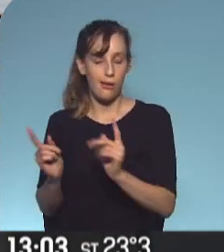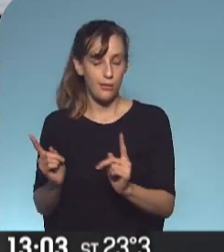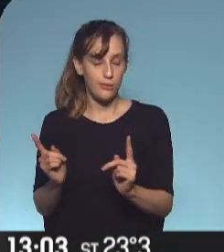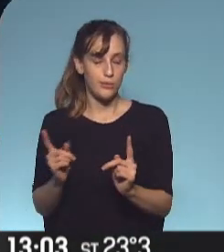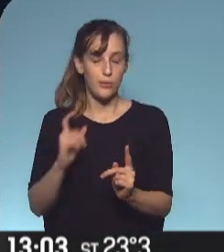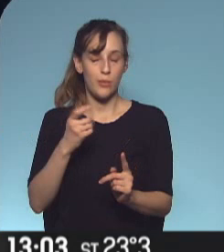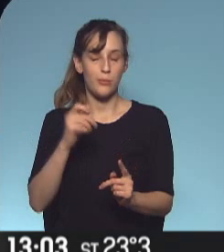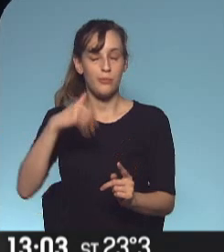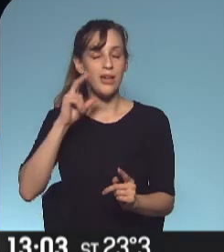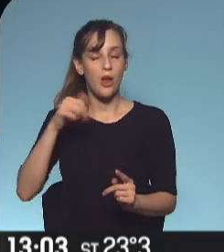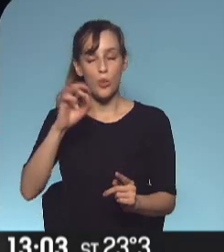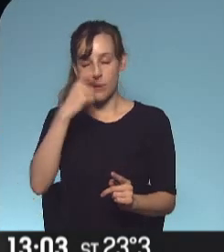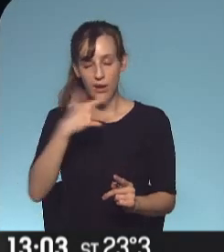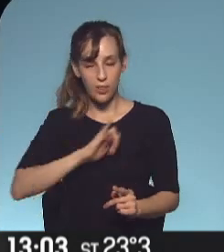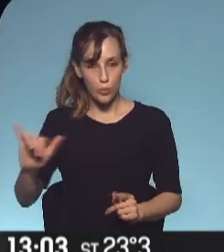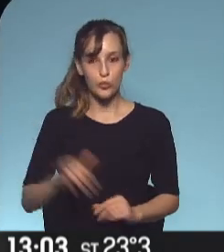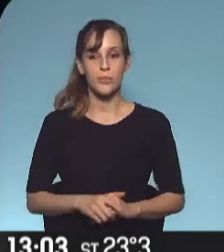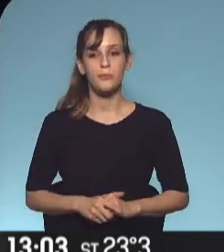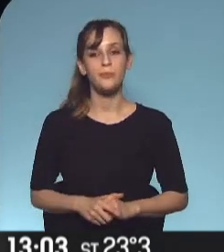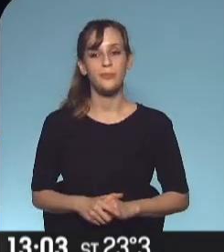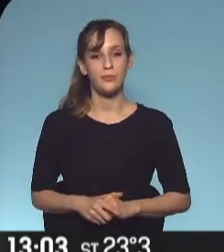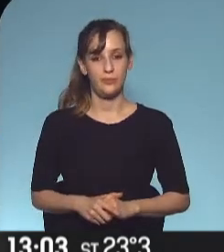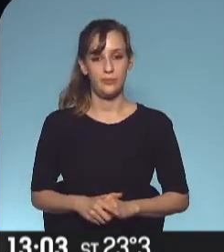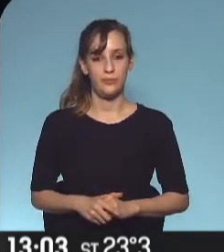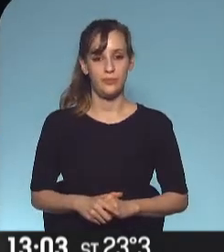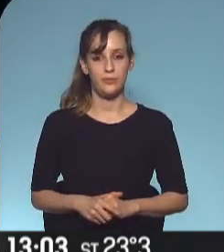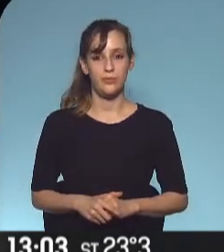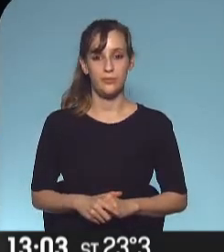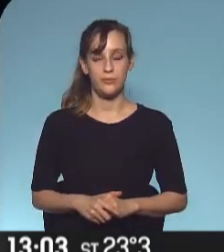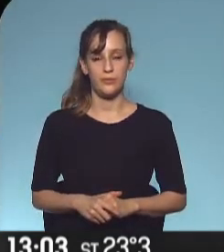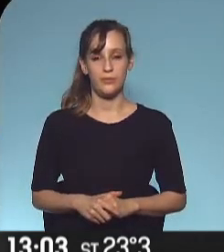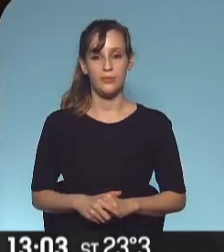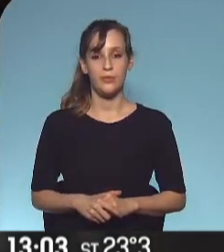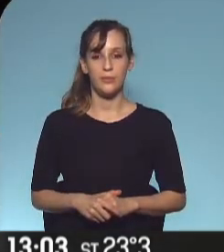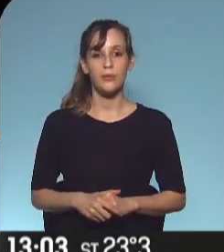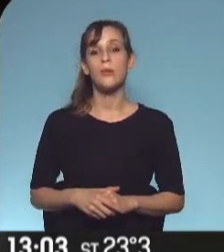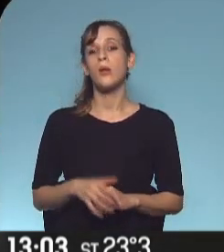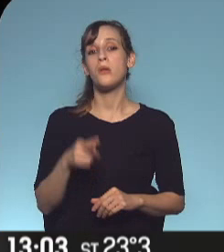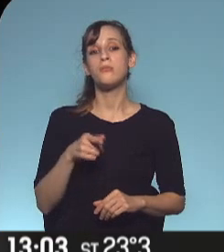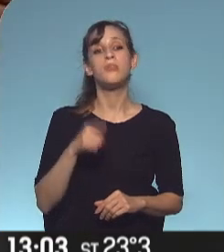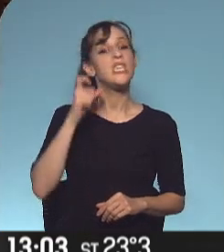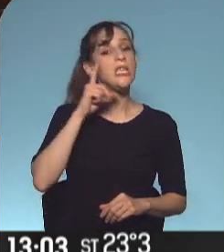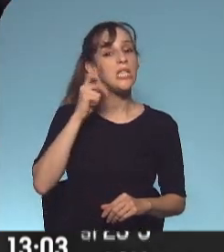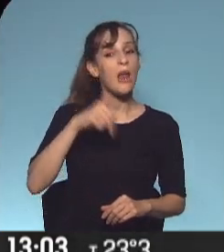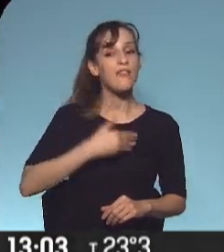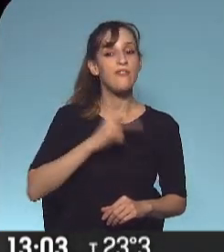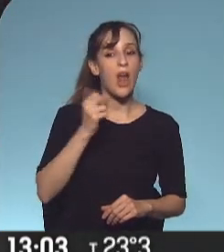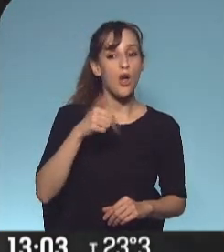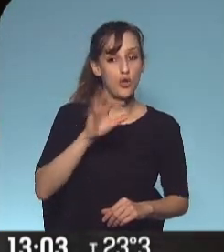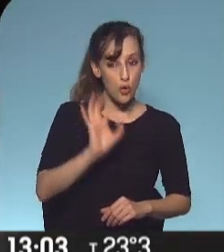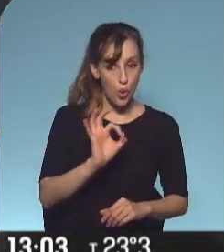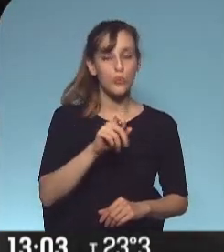a gianfranco les sirve a mauricio como testaferro y mauricio encuentra en el management